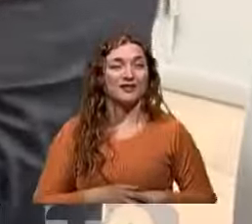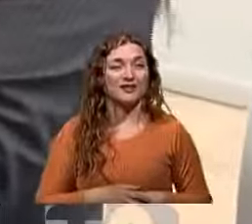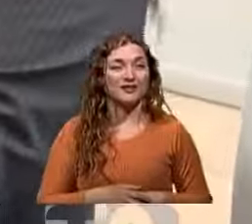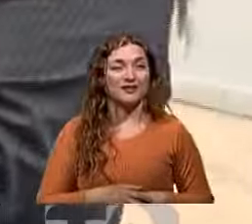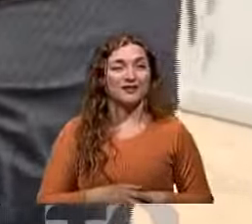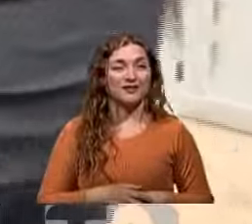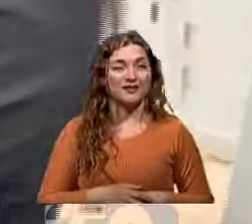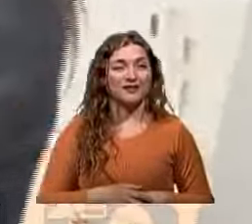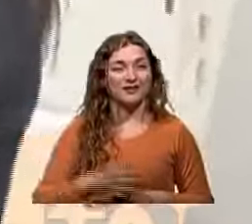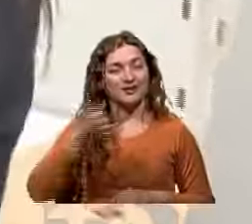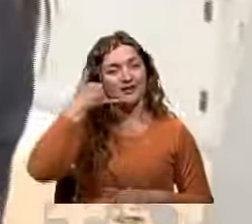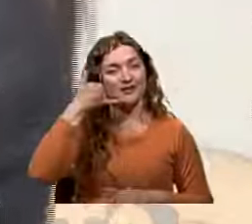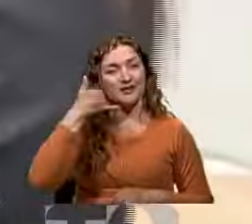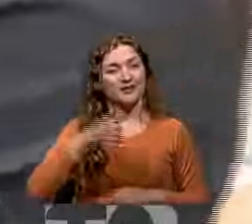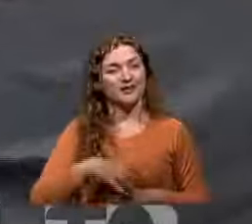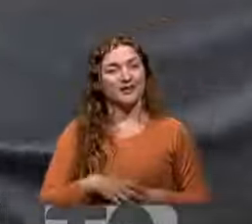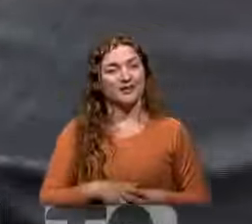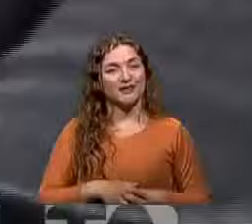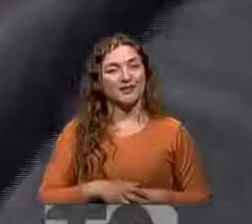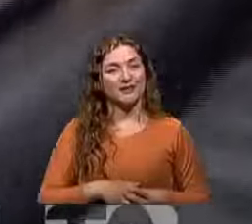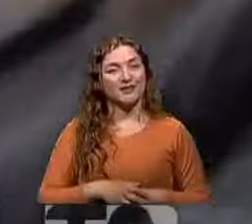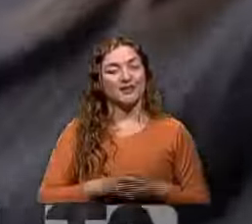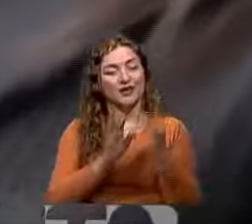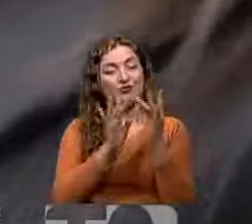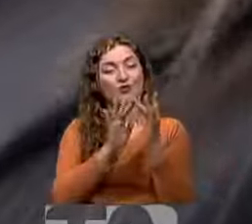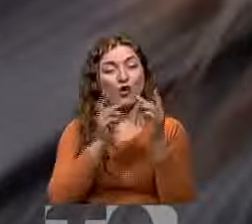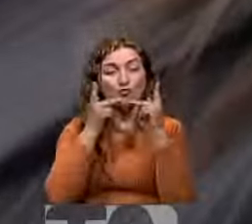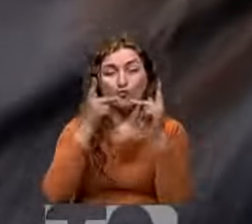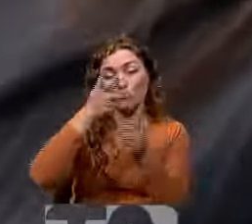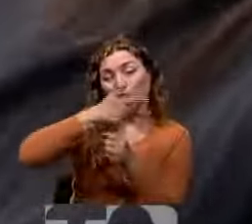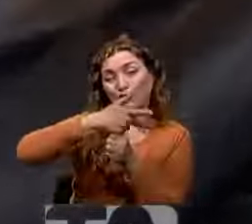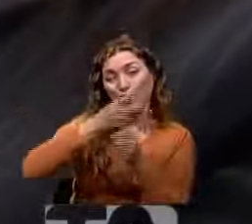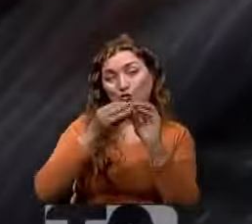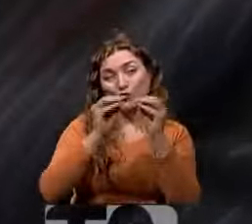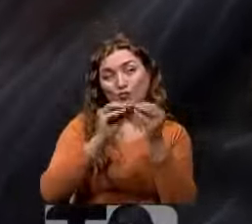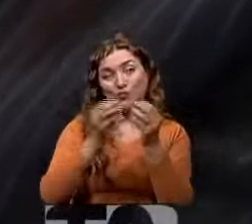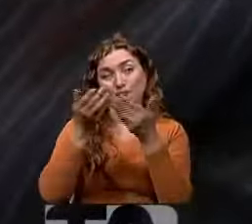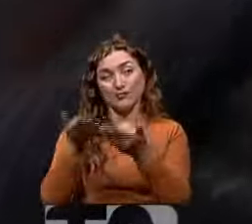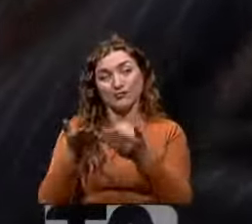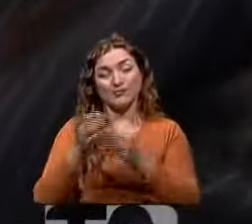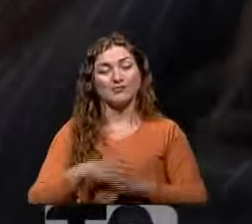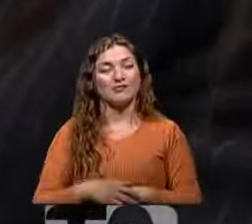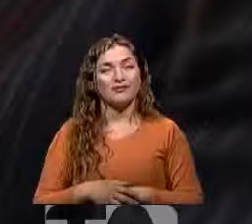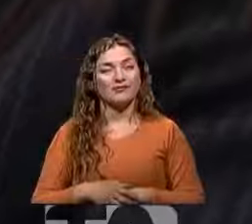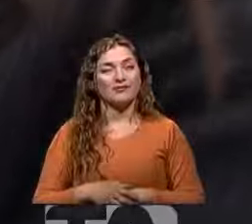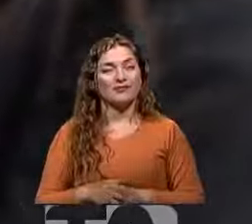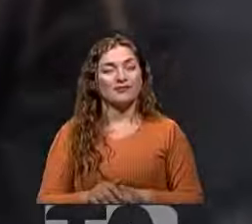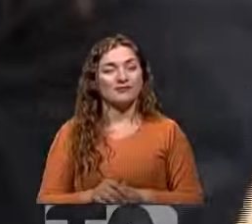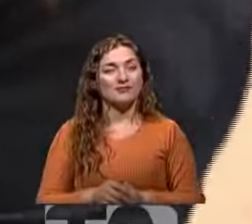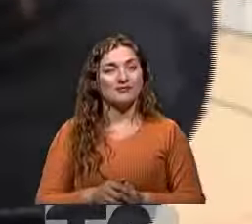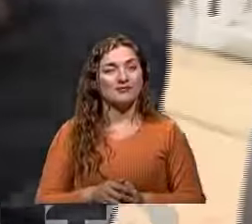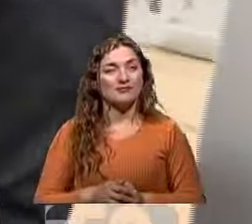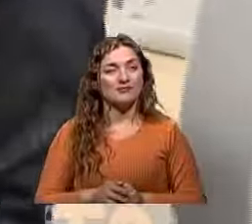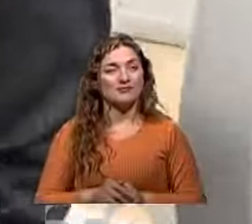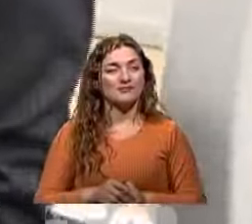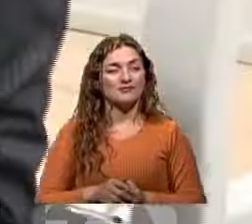teléfono que tenemos aquí atrás, me llamaron y me dijeron, señor, publicamos su número, su video, más de